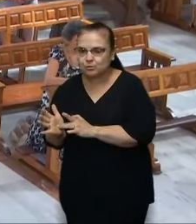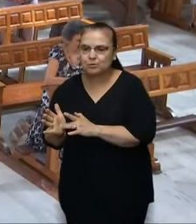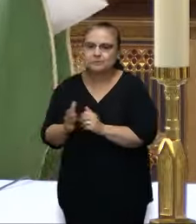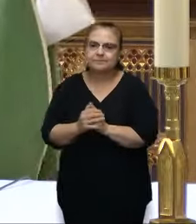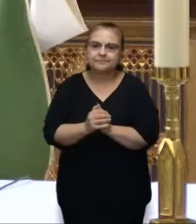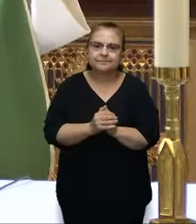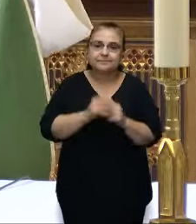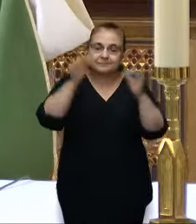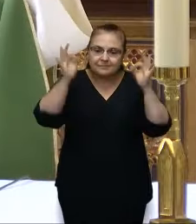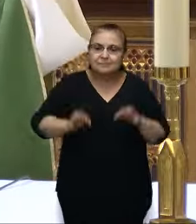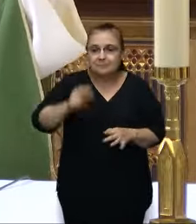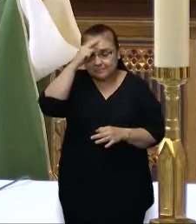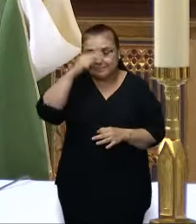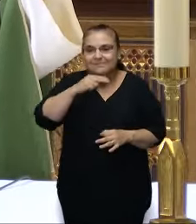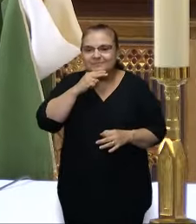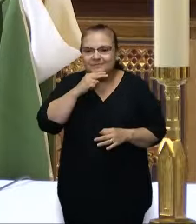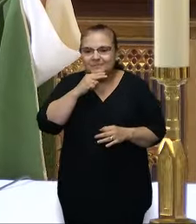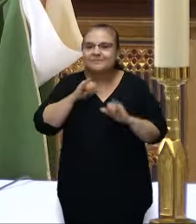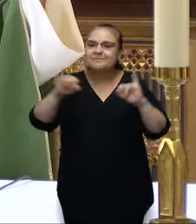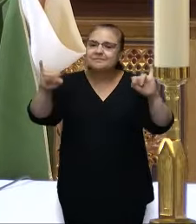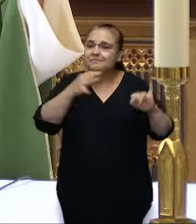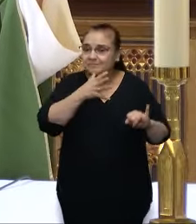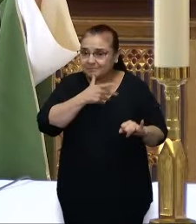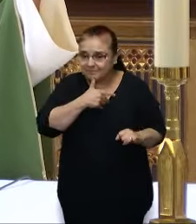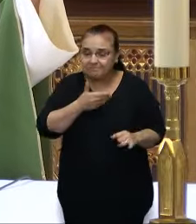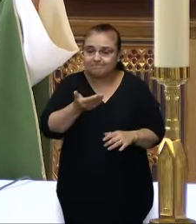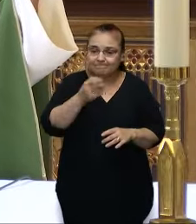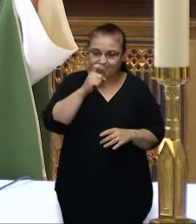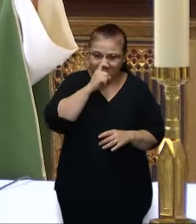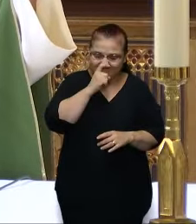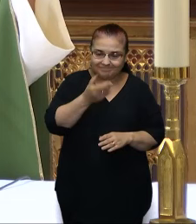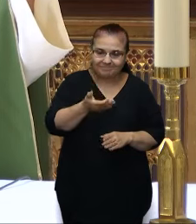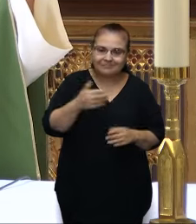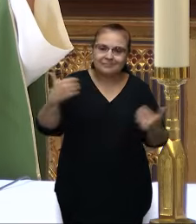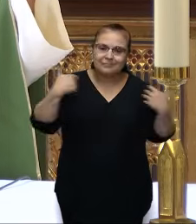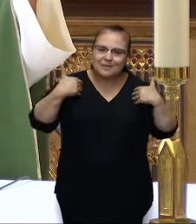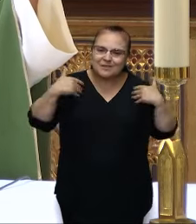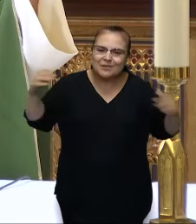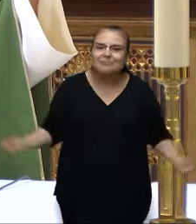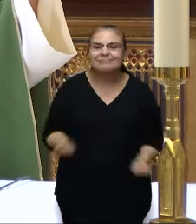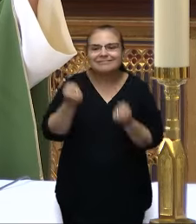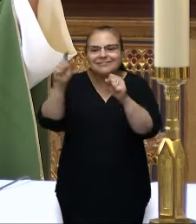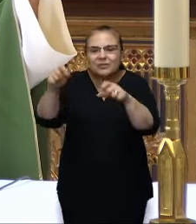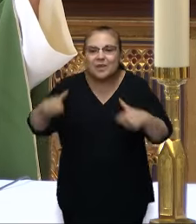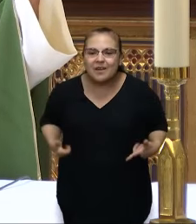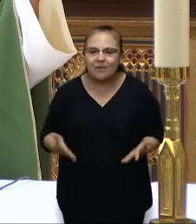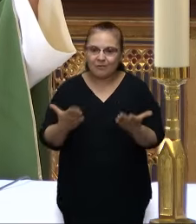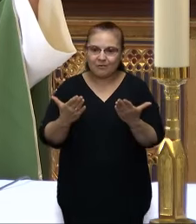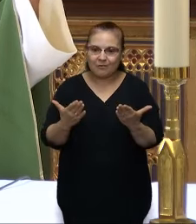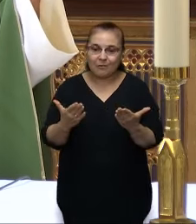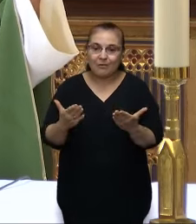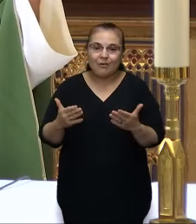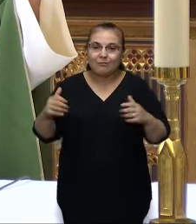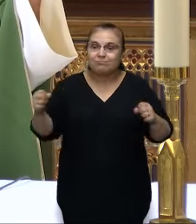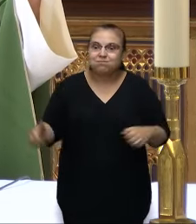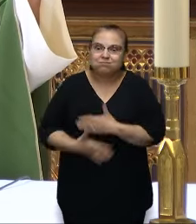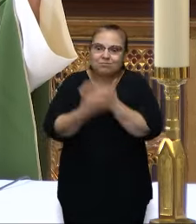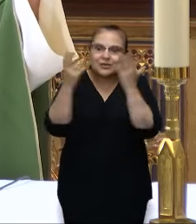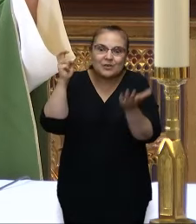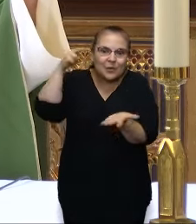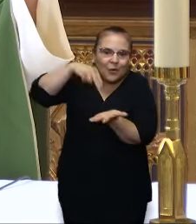fe así pues padre al celebrar ahora el Memorial de la pasión salvadora de tu hijo de su admirable